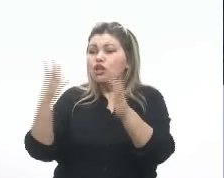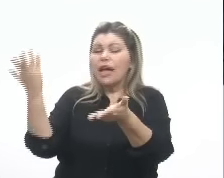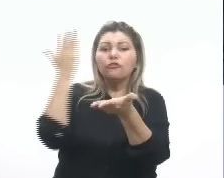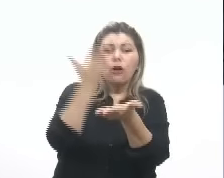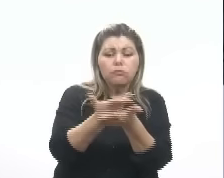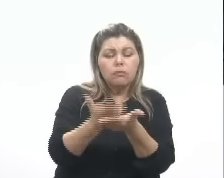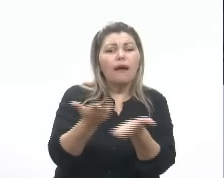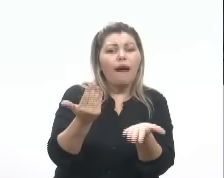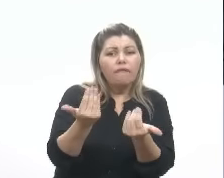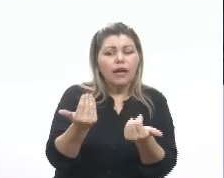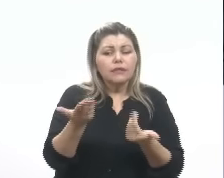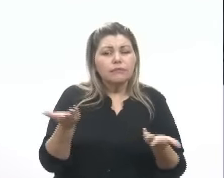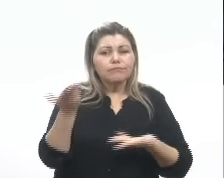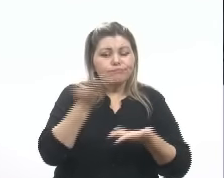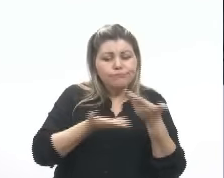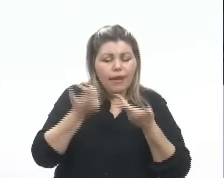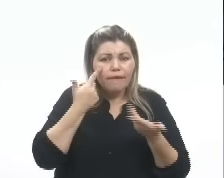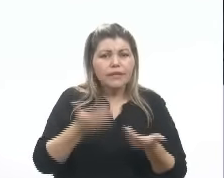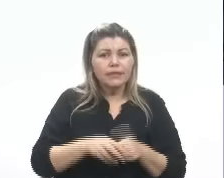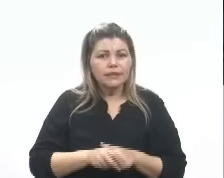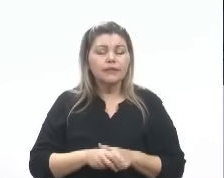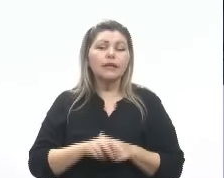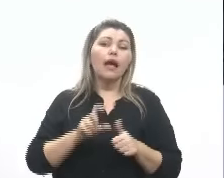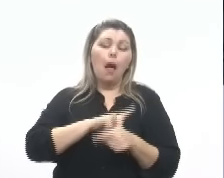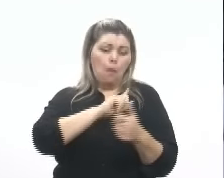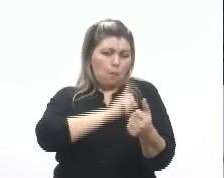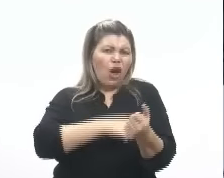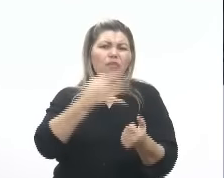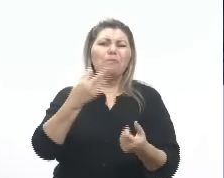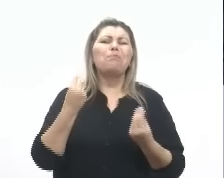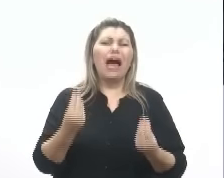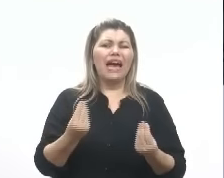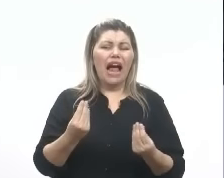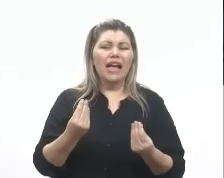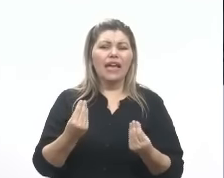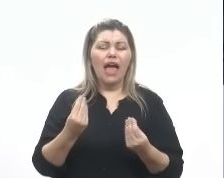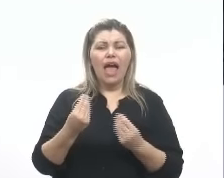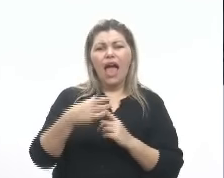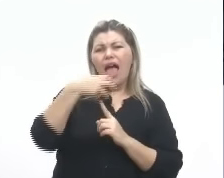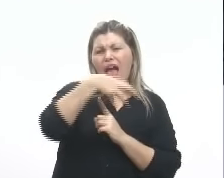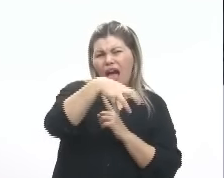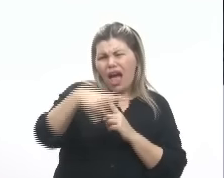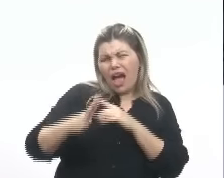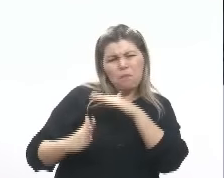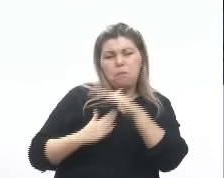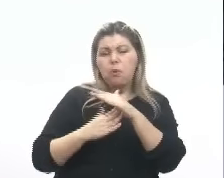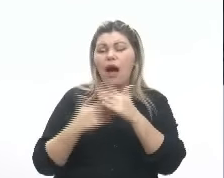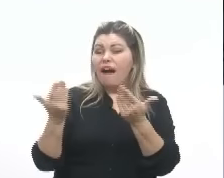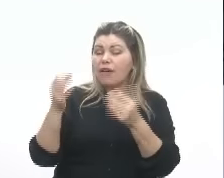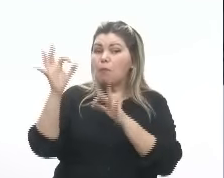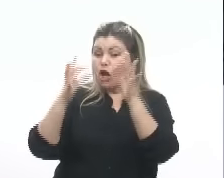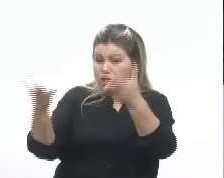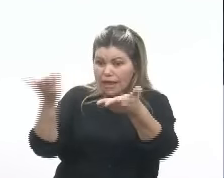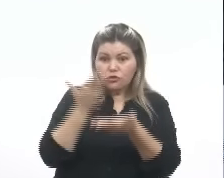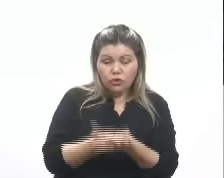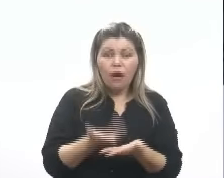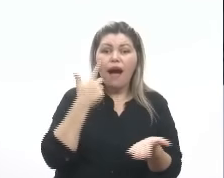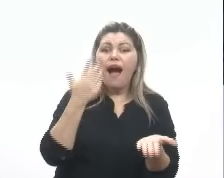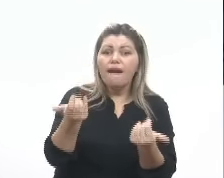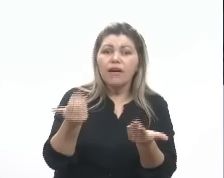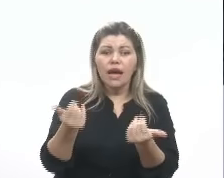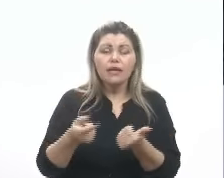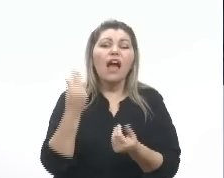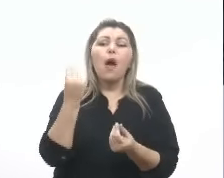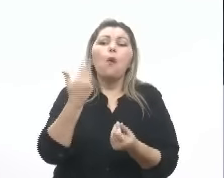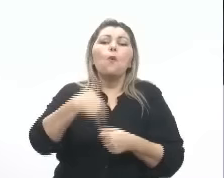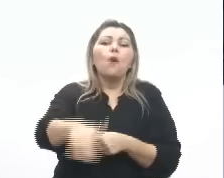central. ¿Poder especial para qué? Para los entes descentralizados. Traiga el proyecto. ¿Lo escuchamos? A ver, ¿qué va a